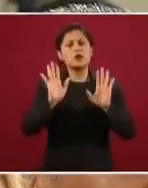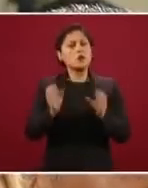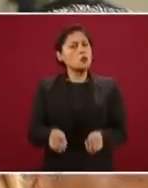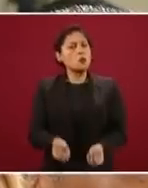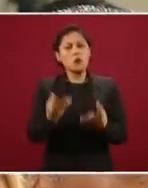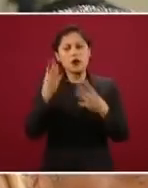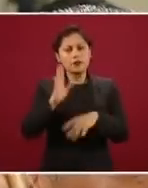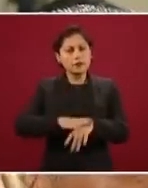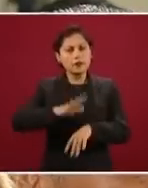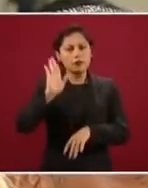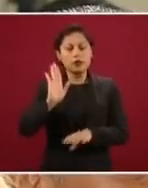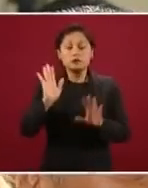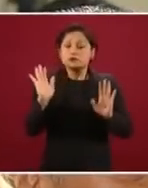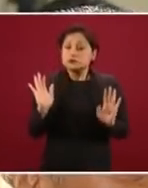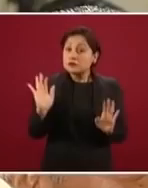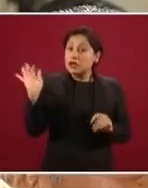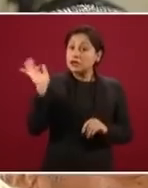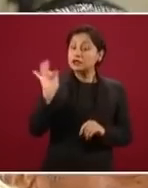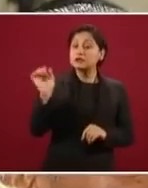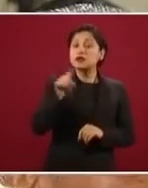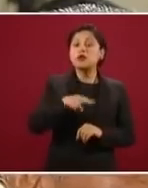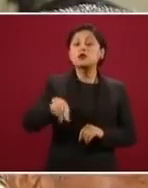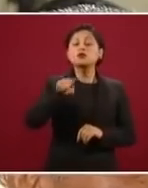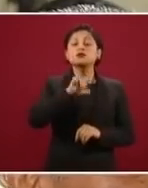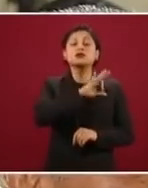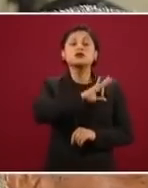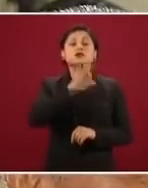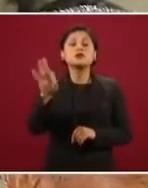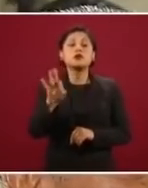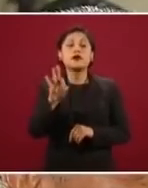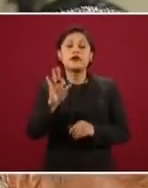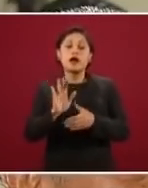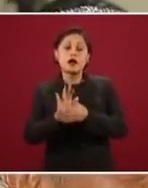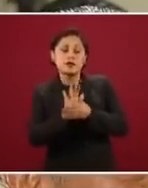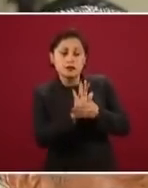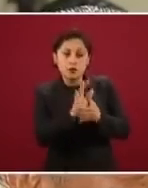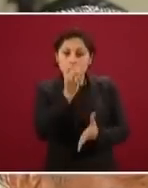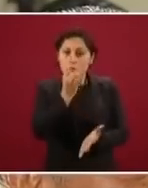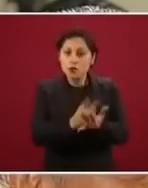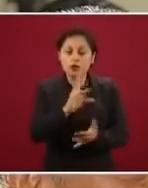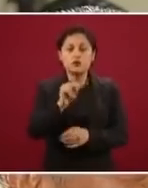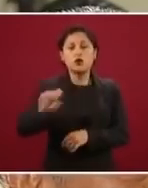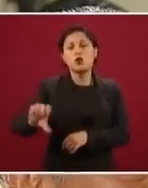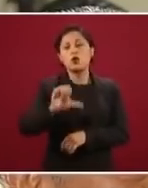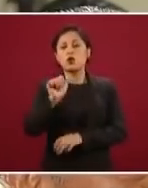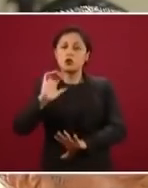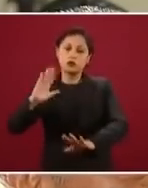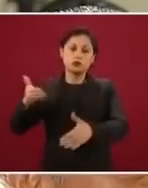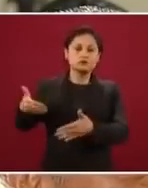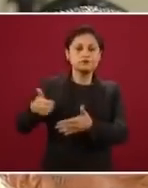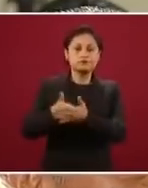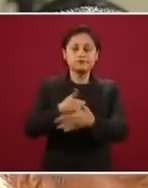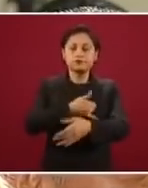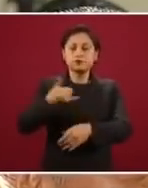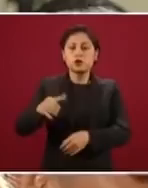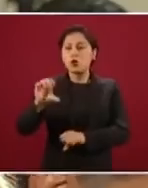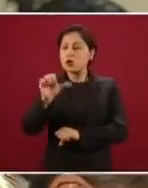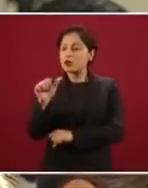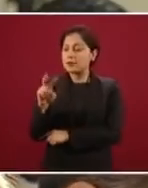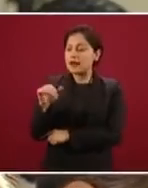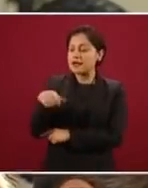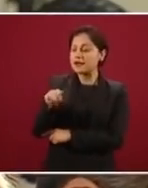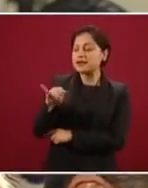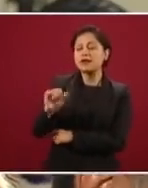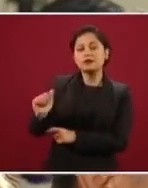méxico hay diferentes especies que son emblema a nivel global como la ballena no sería el caso de la vaquita que sigue en peligro etcétera o sea